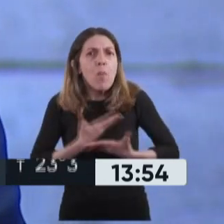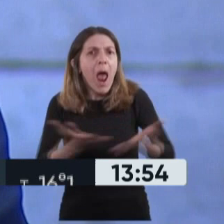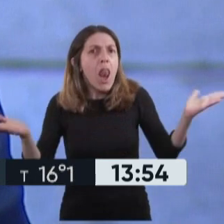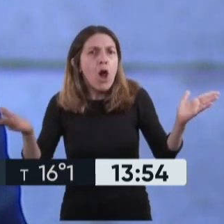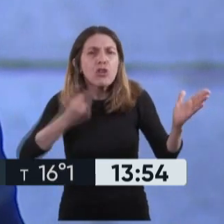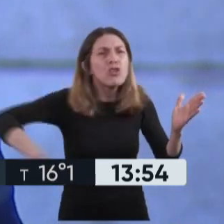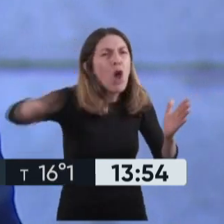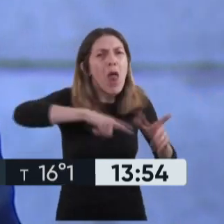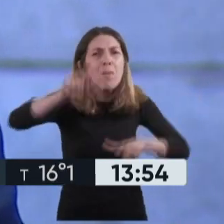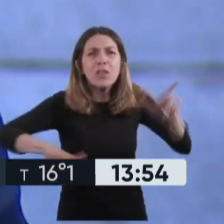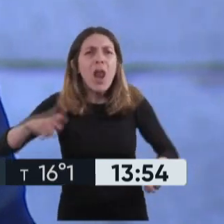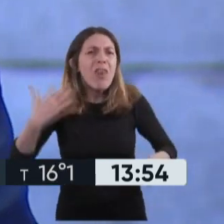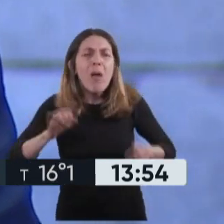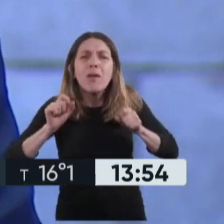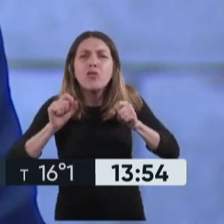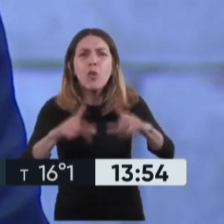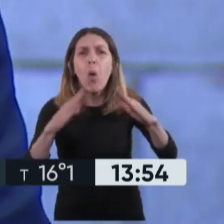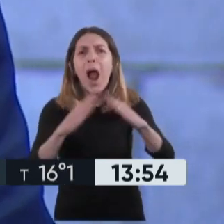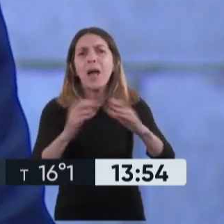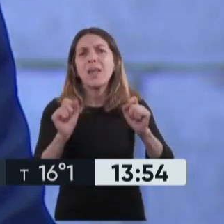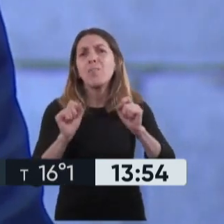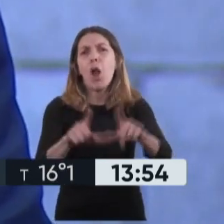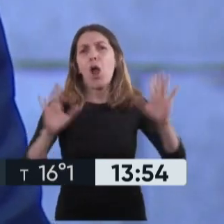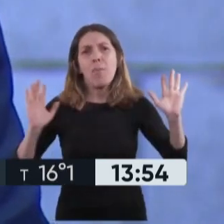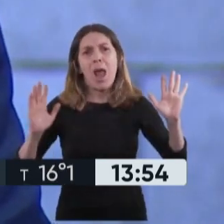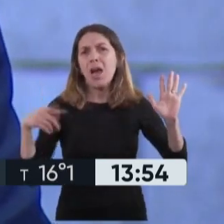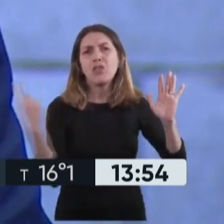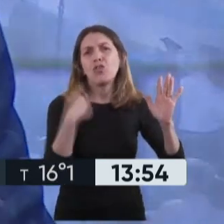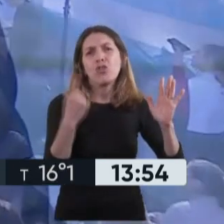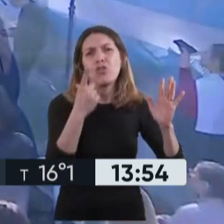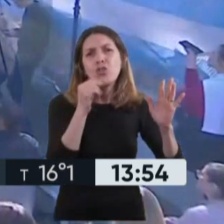deberían tener todos todos y todas